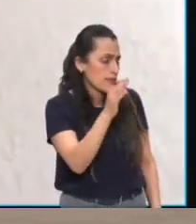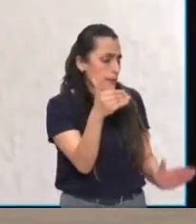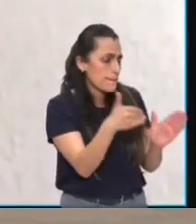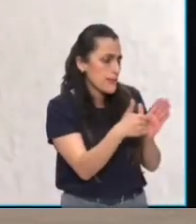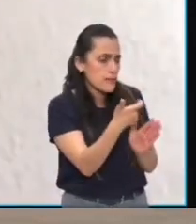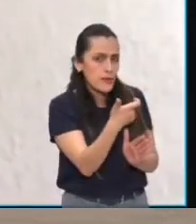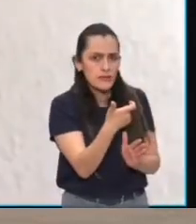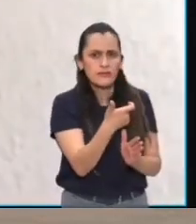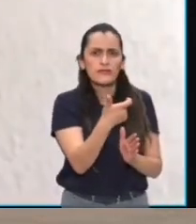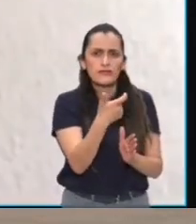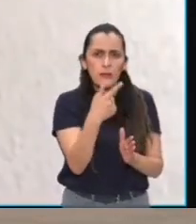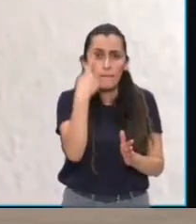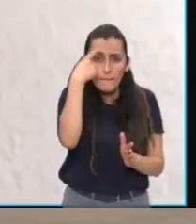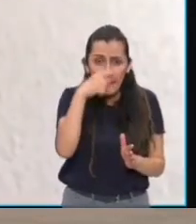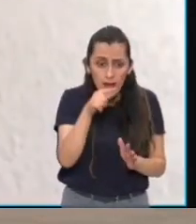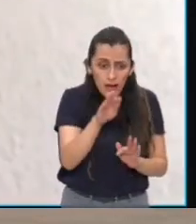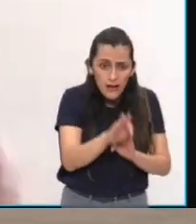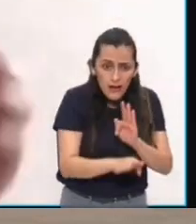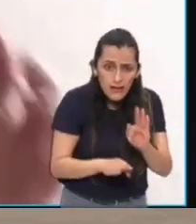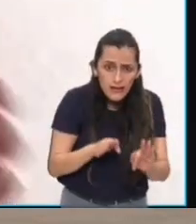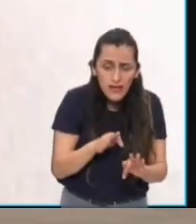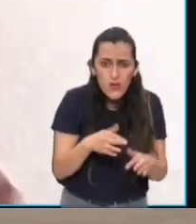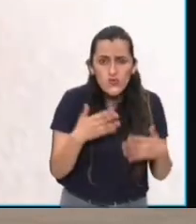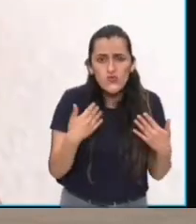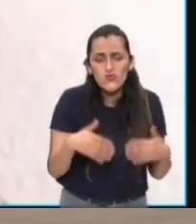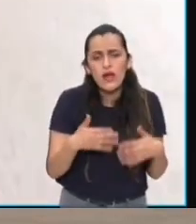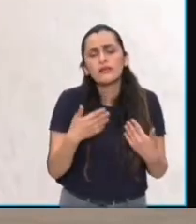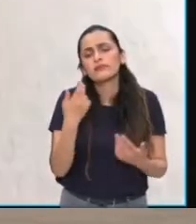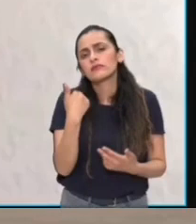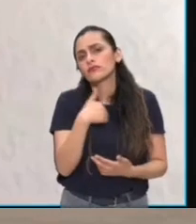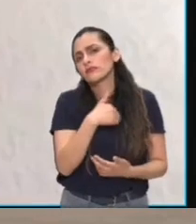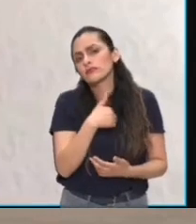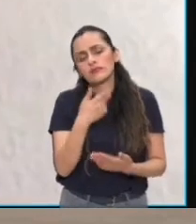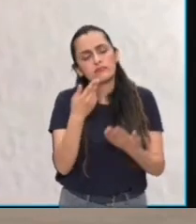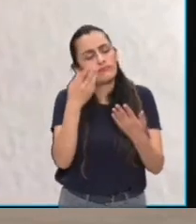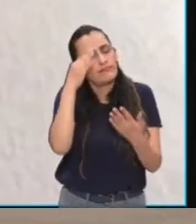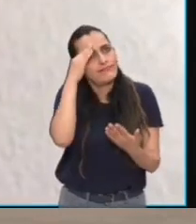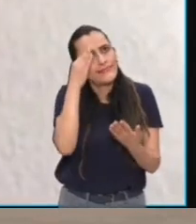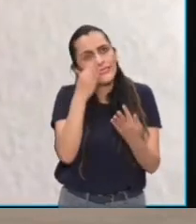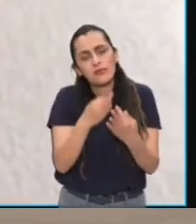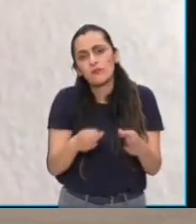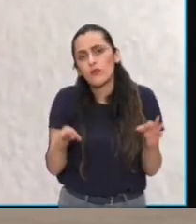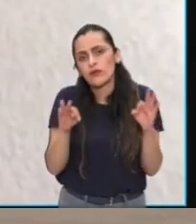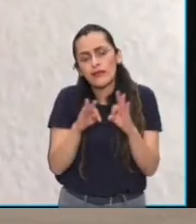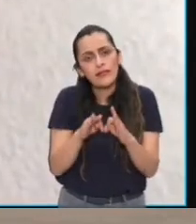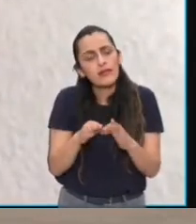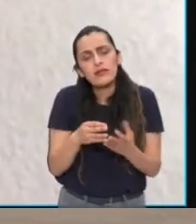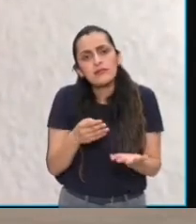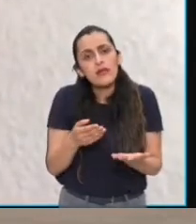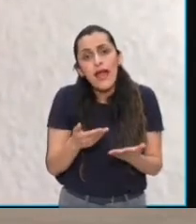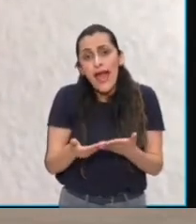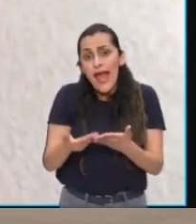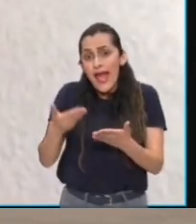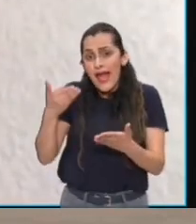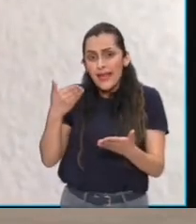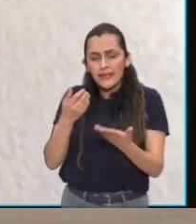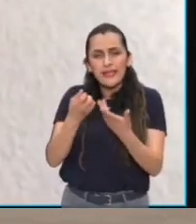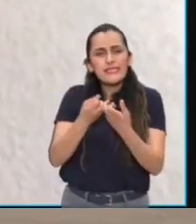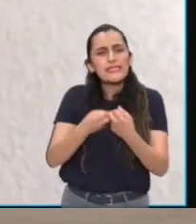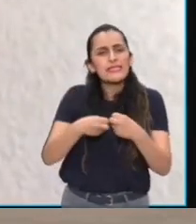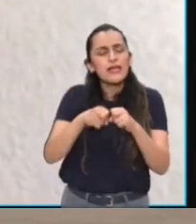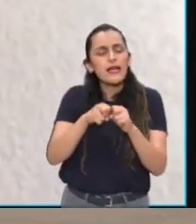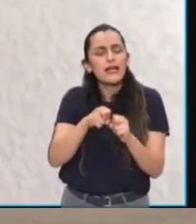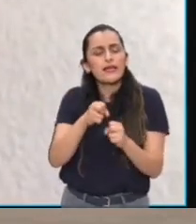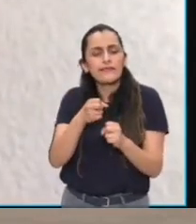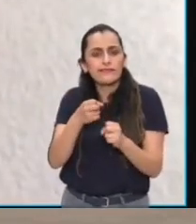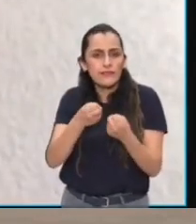es importante poder retomar todo lo que tenía el Seguro Popular